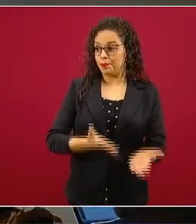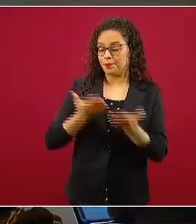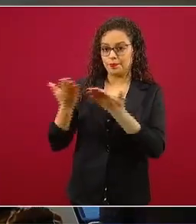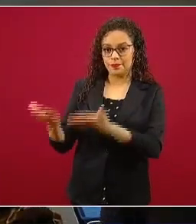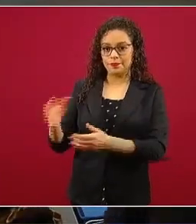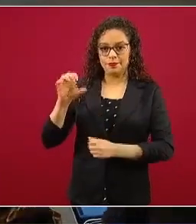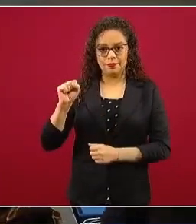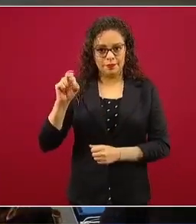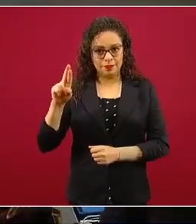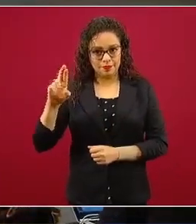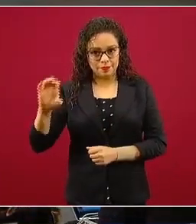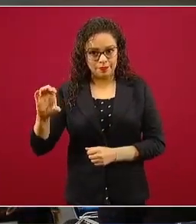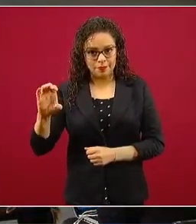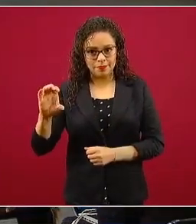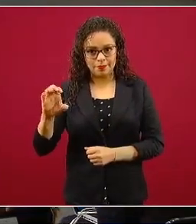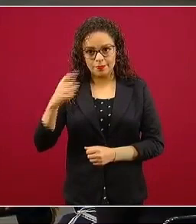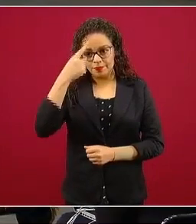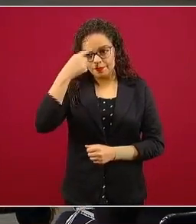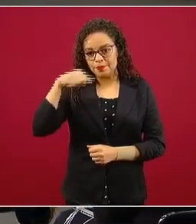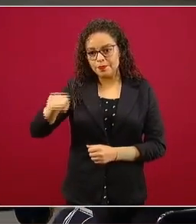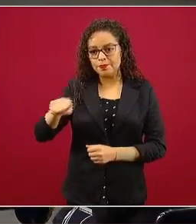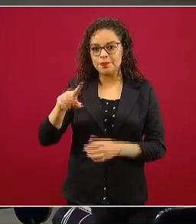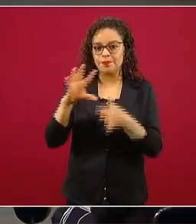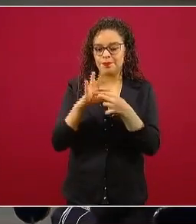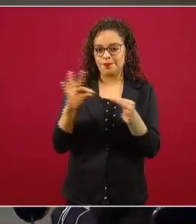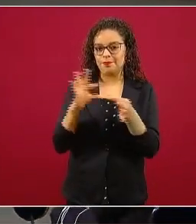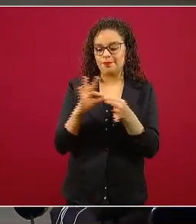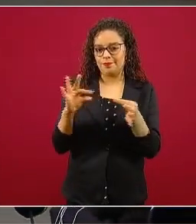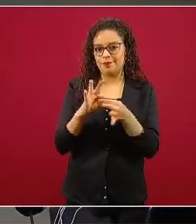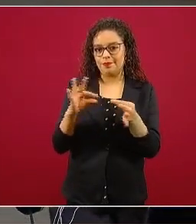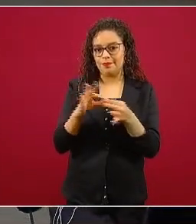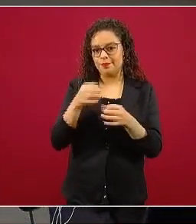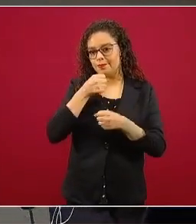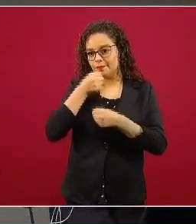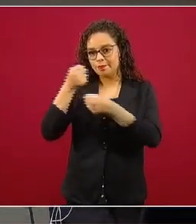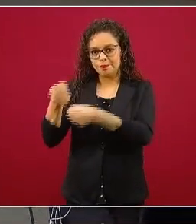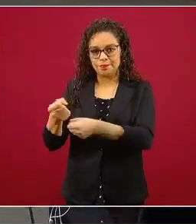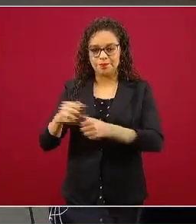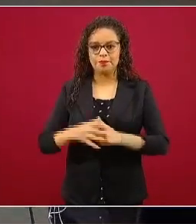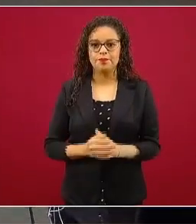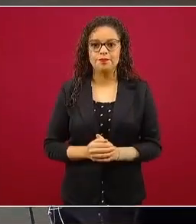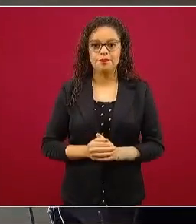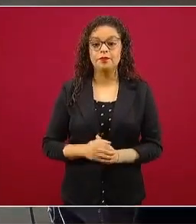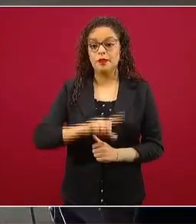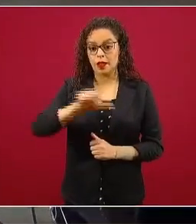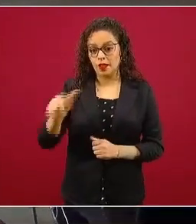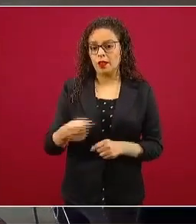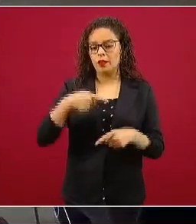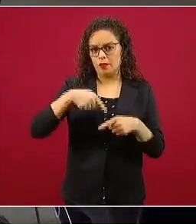de Relaciones Exteriores la palabra y luego abrimos